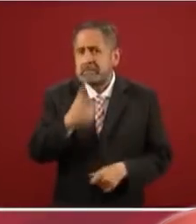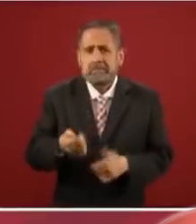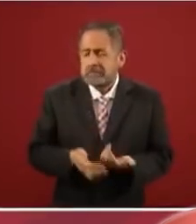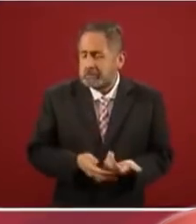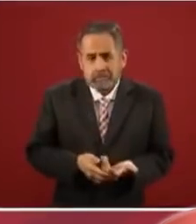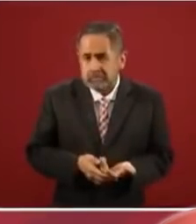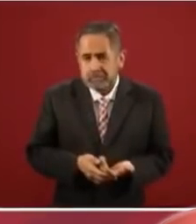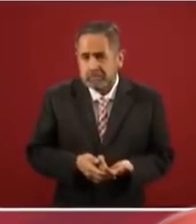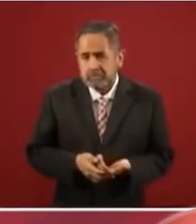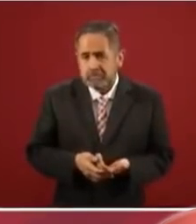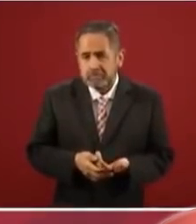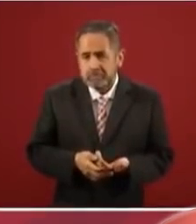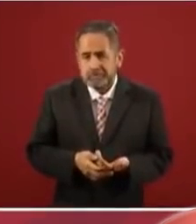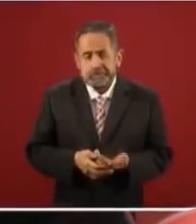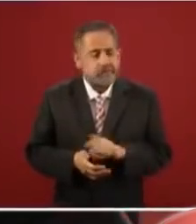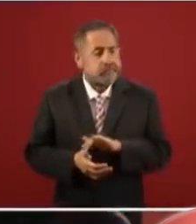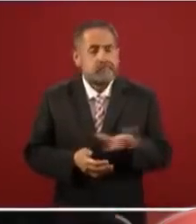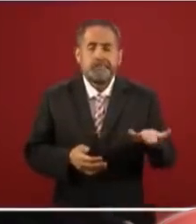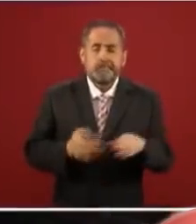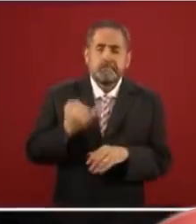y se partió